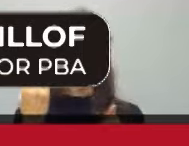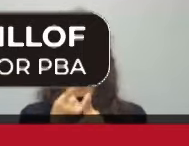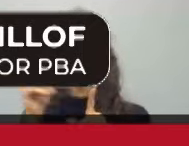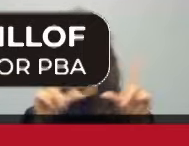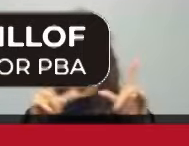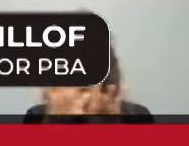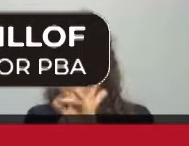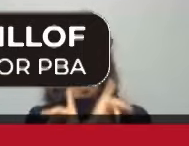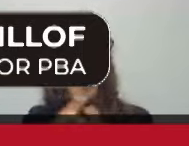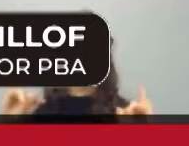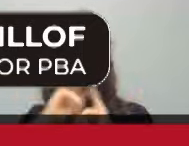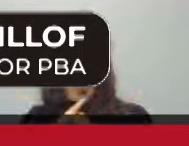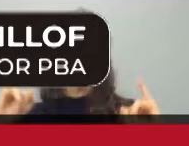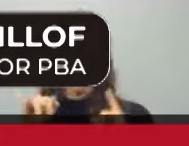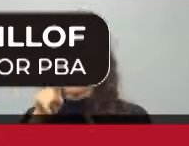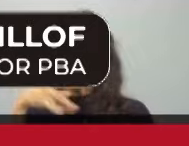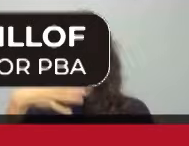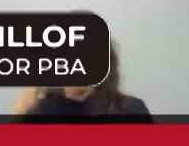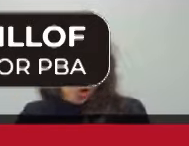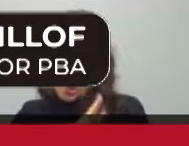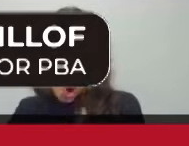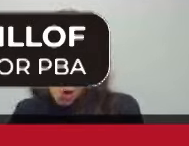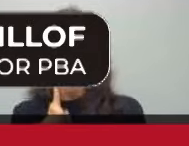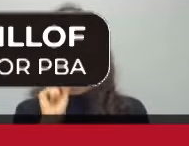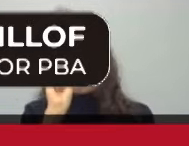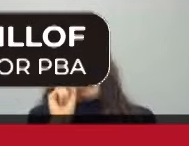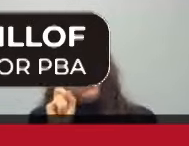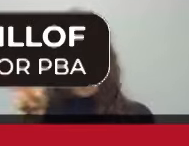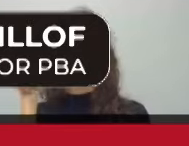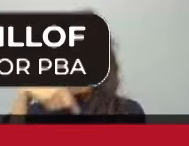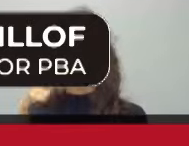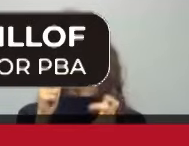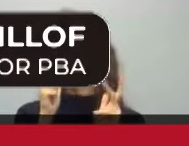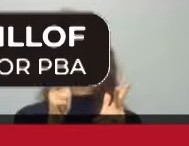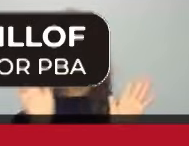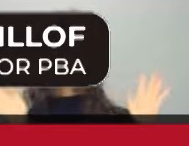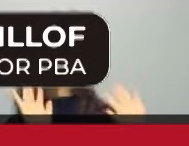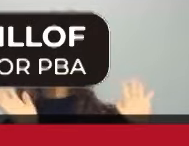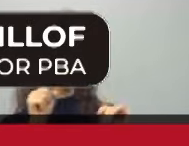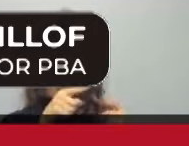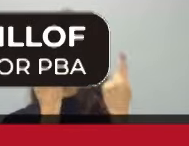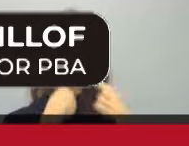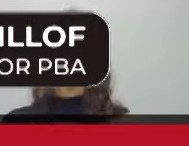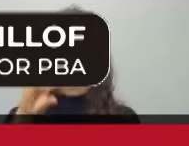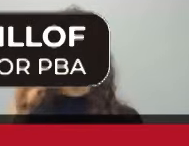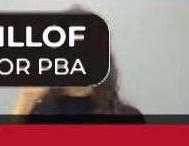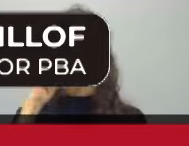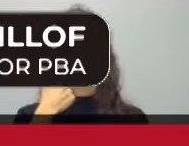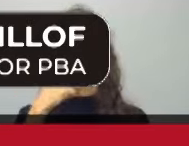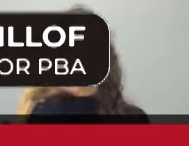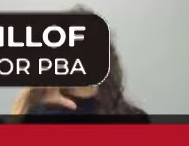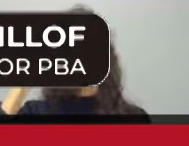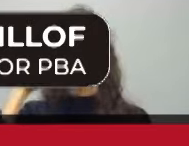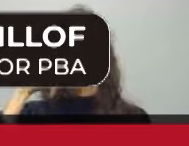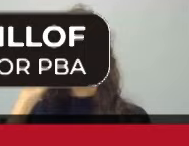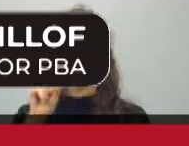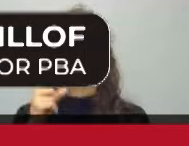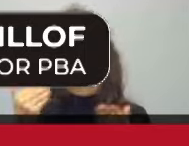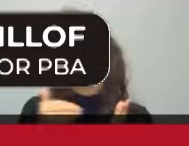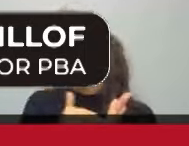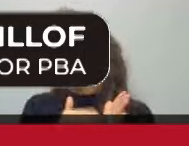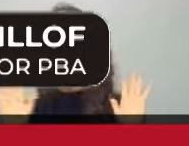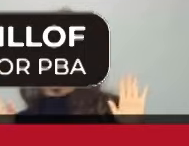hecho. Son recursos, aparentemente, según ellos, discrecionales. Un recurso discrecional es optativo,